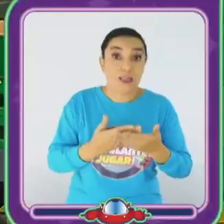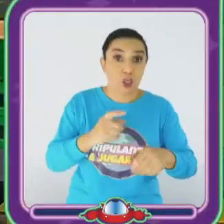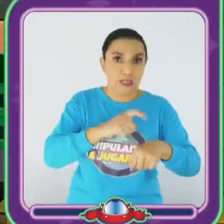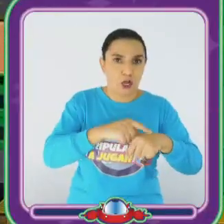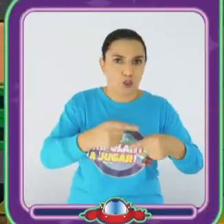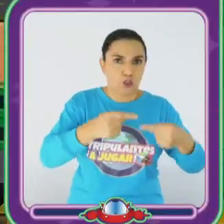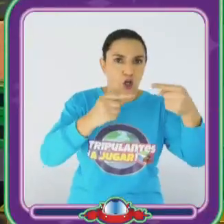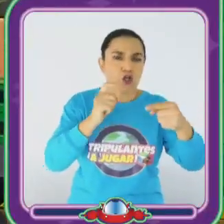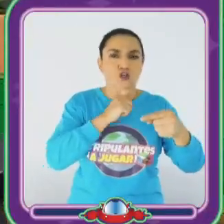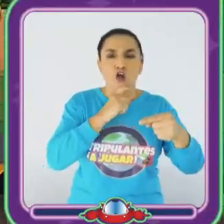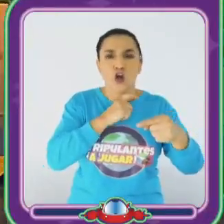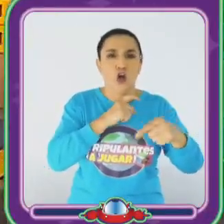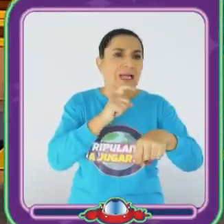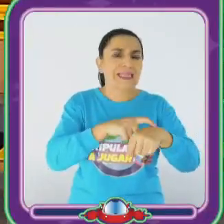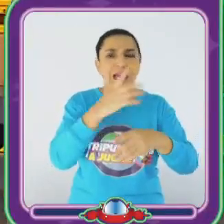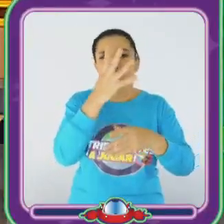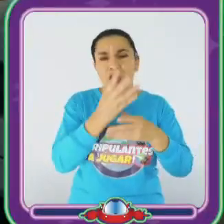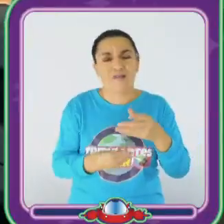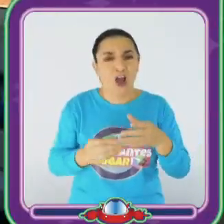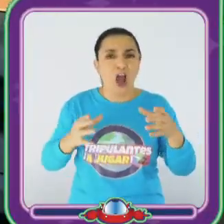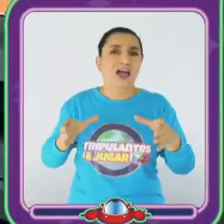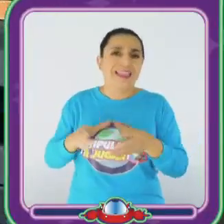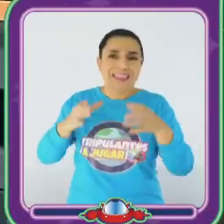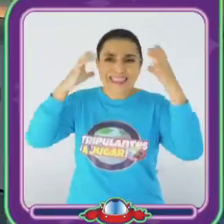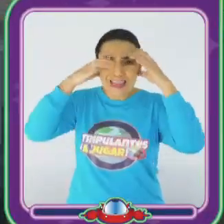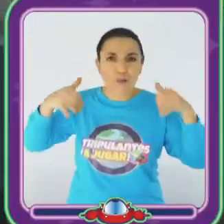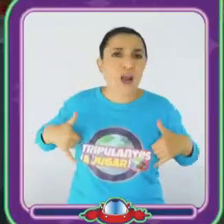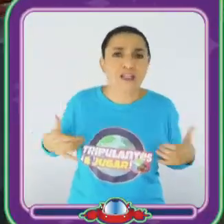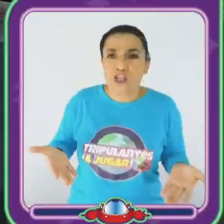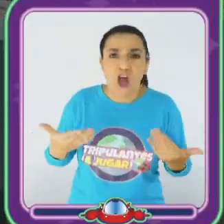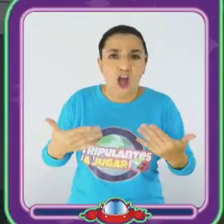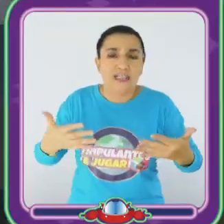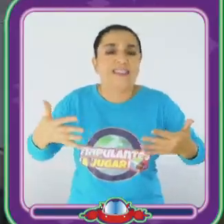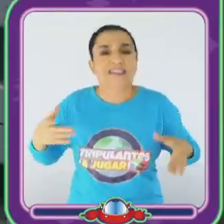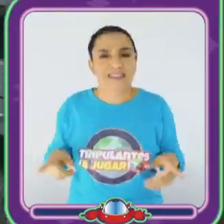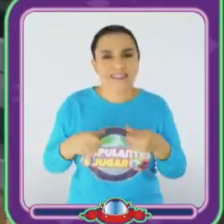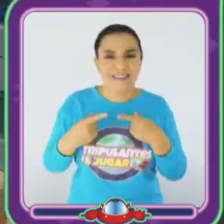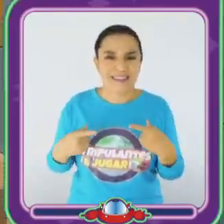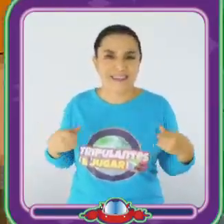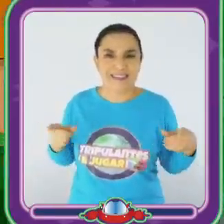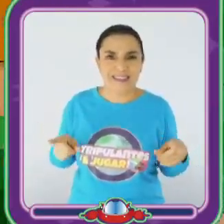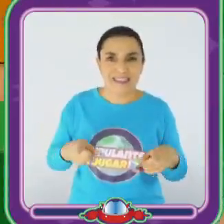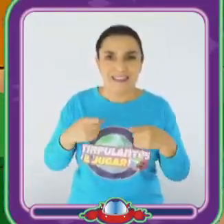Cuando llegue el rojo, el tiempo se habrá acabado, tripulación.